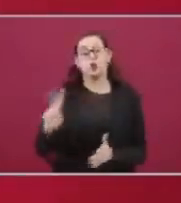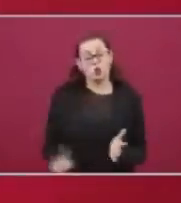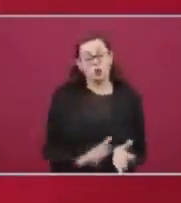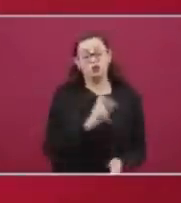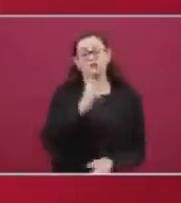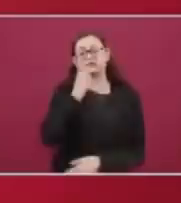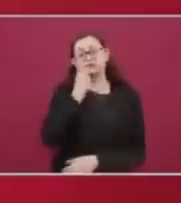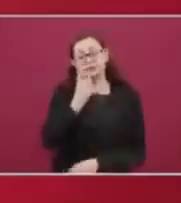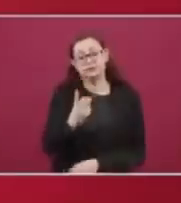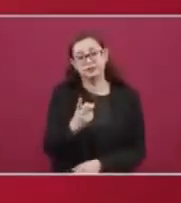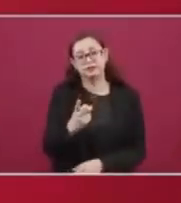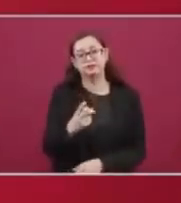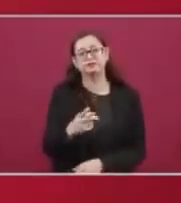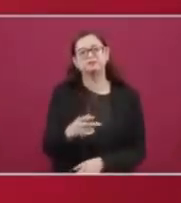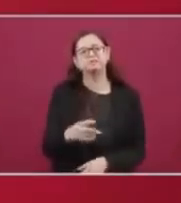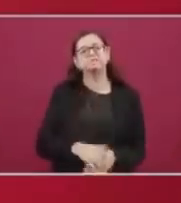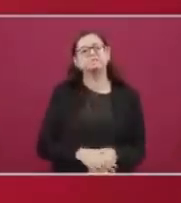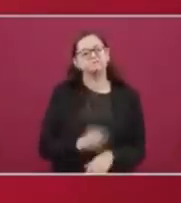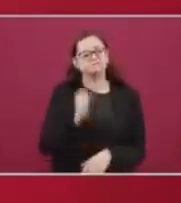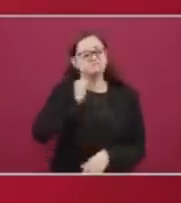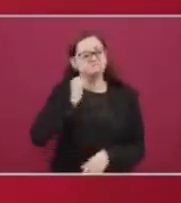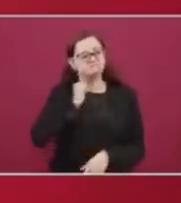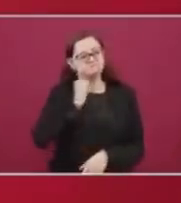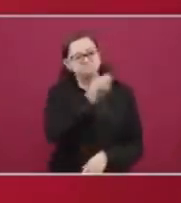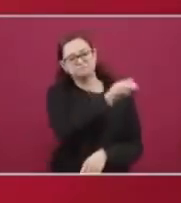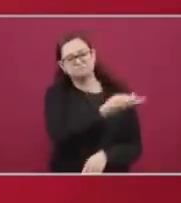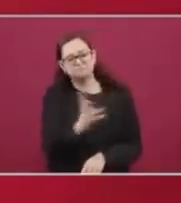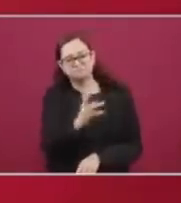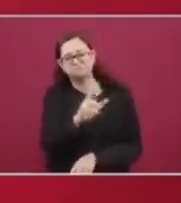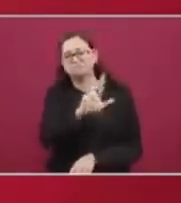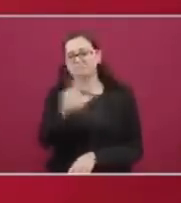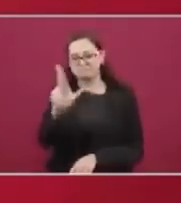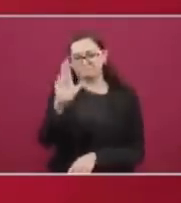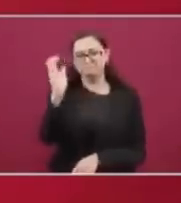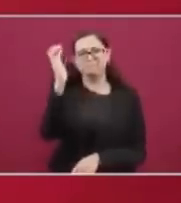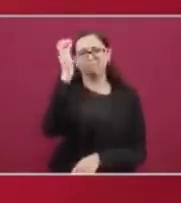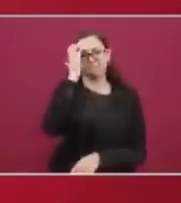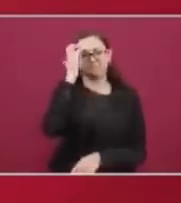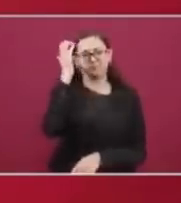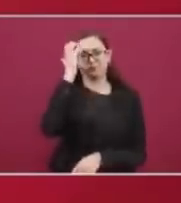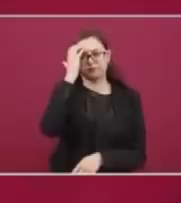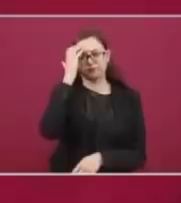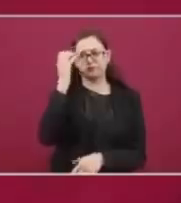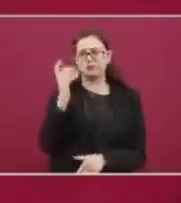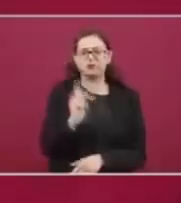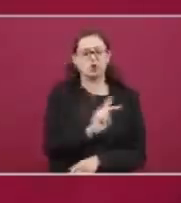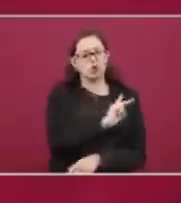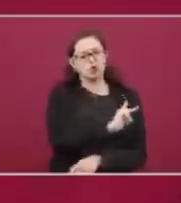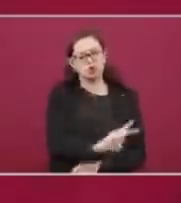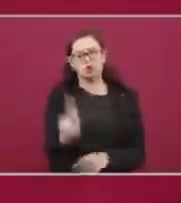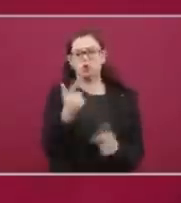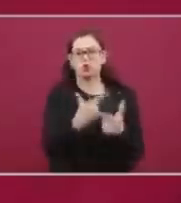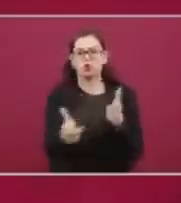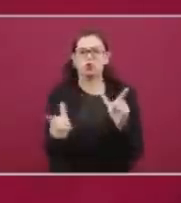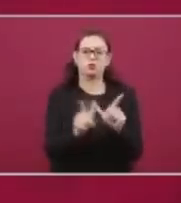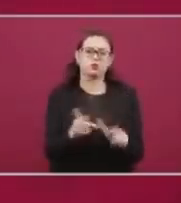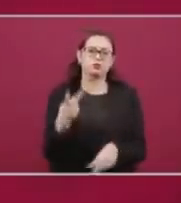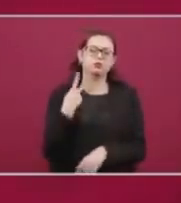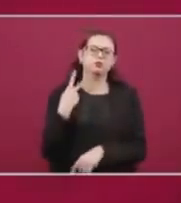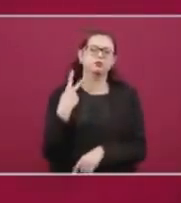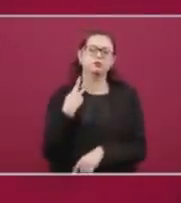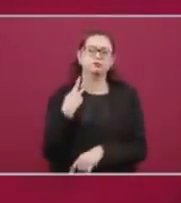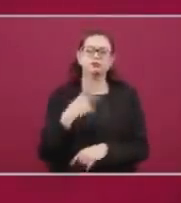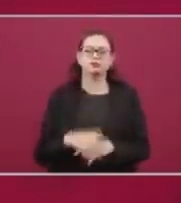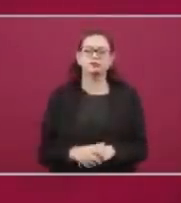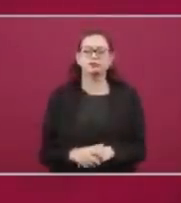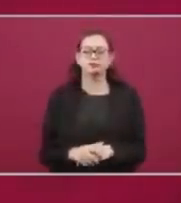mi reconocimiento a los senadores de todos los partidos.